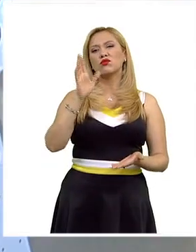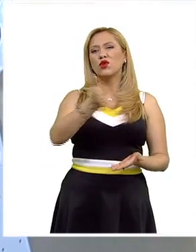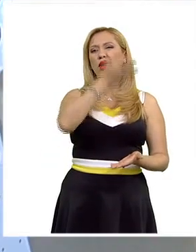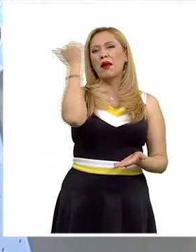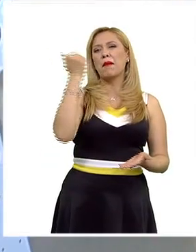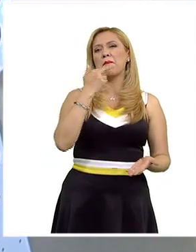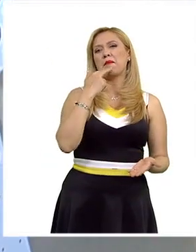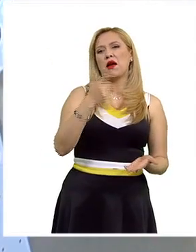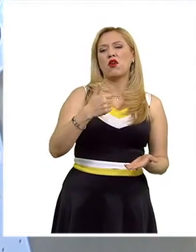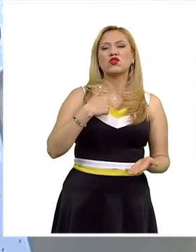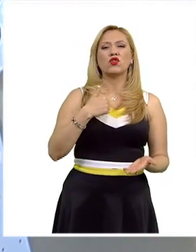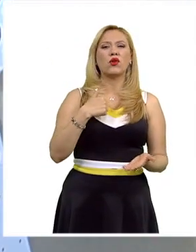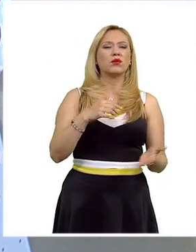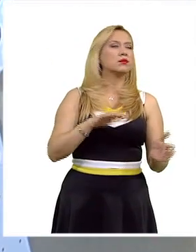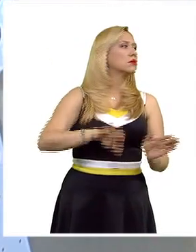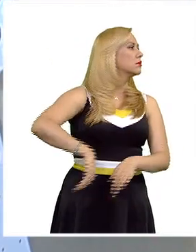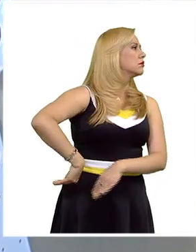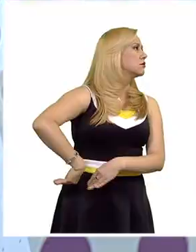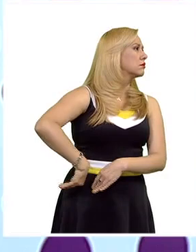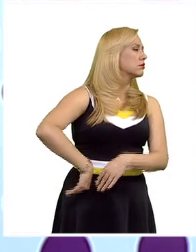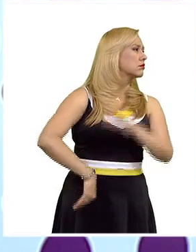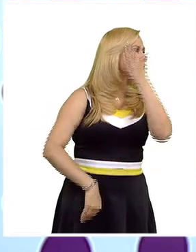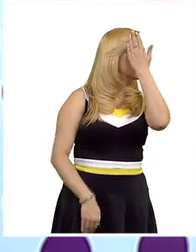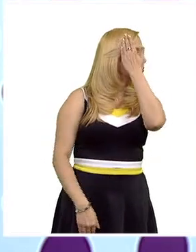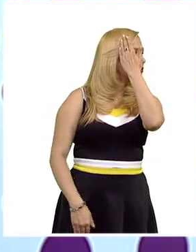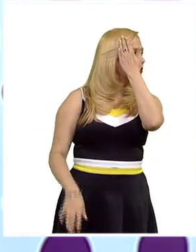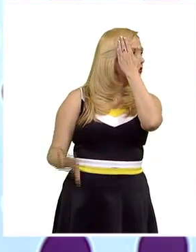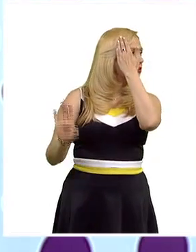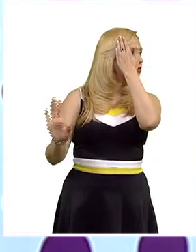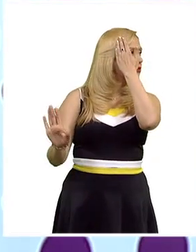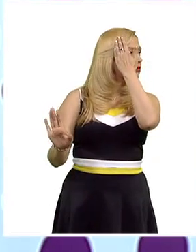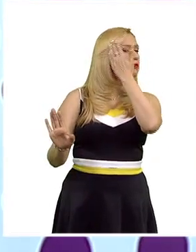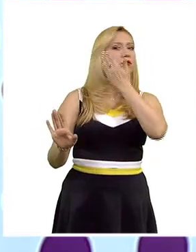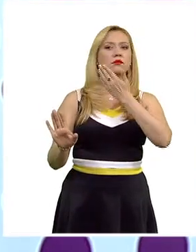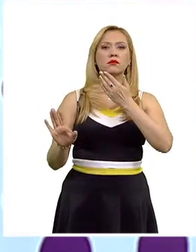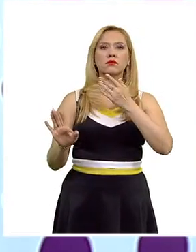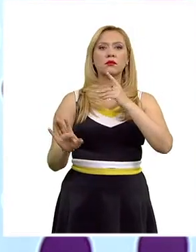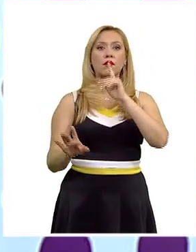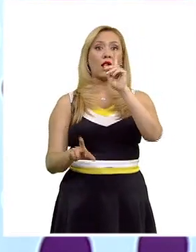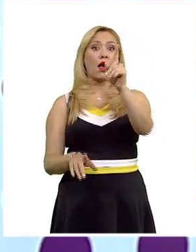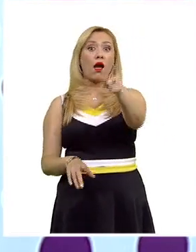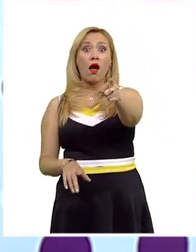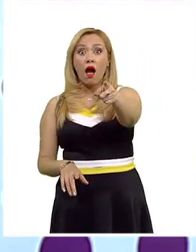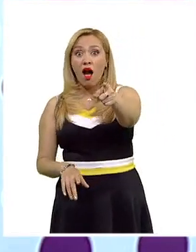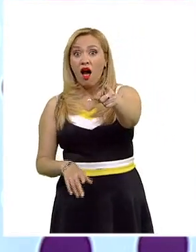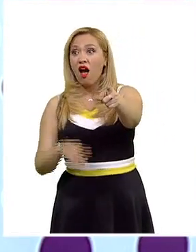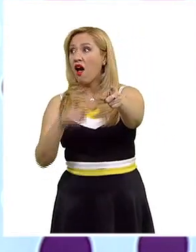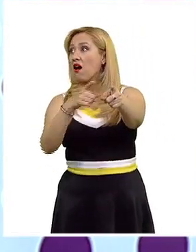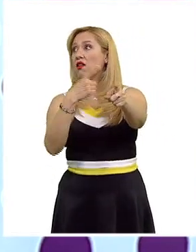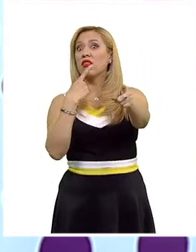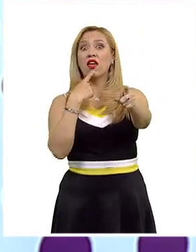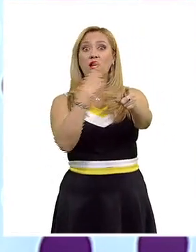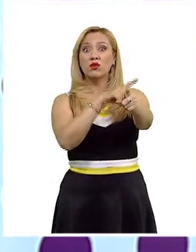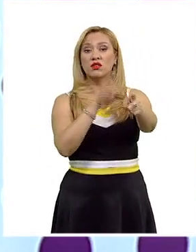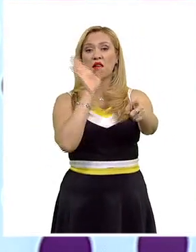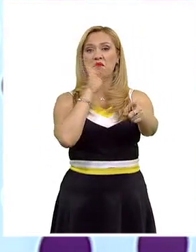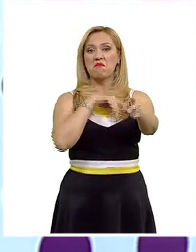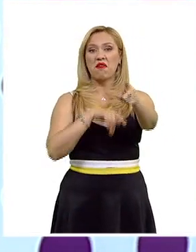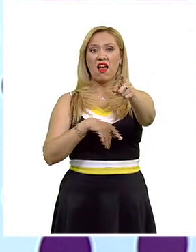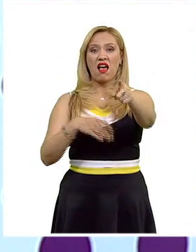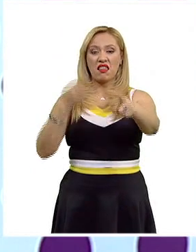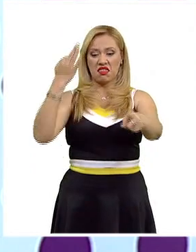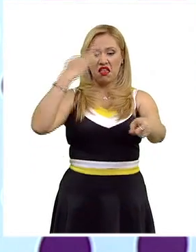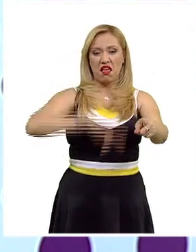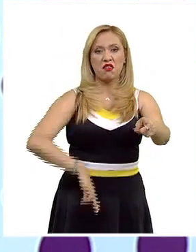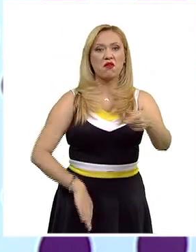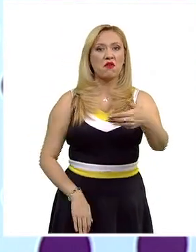la espalda, prefiero no reconocer y entonces señalar a quien se atreve a denunciar como una traidora de